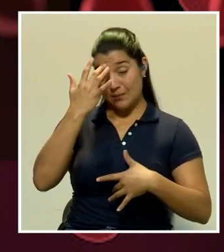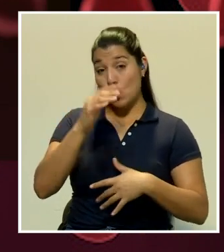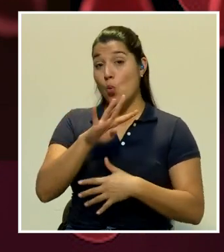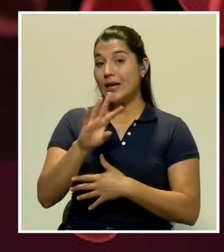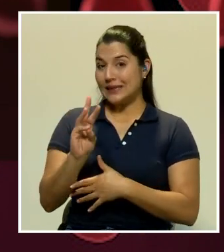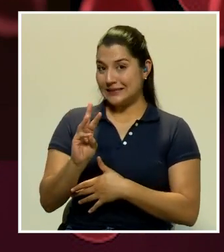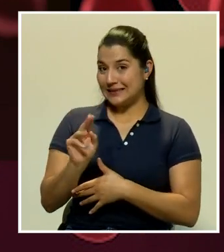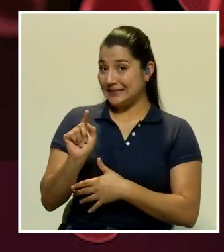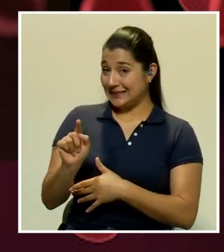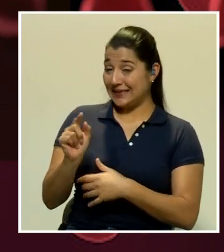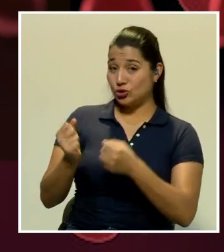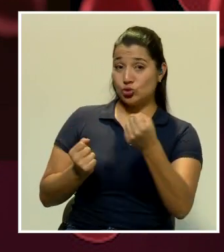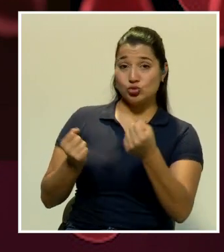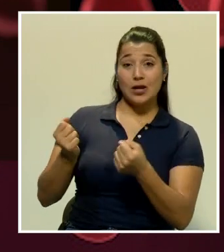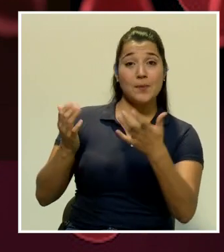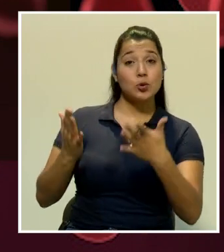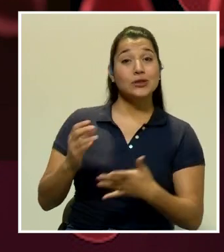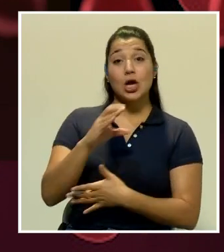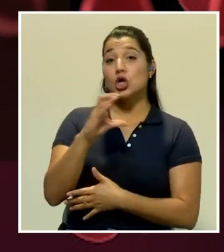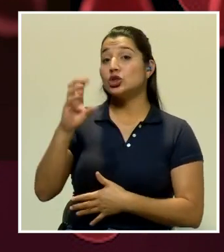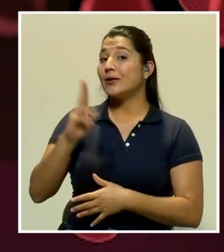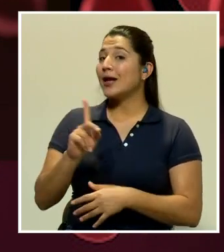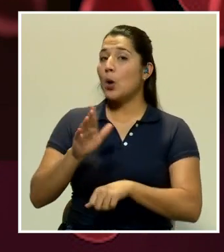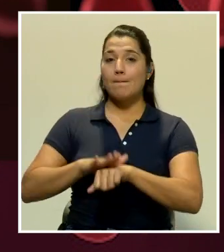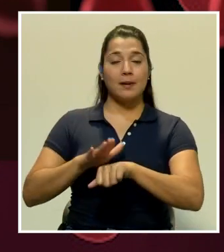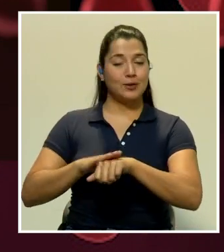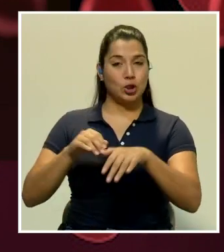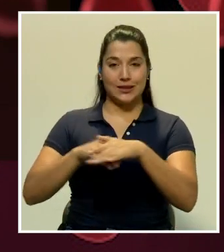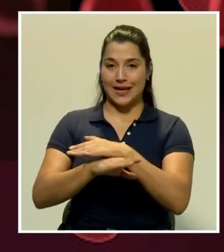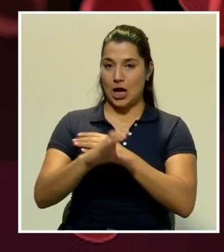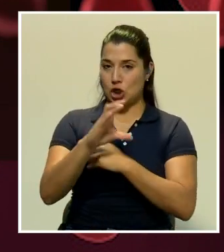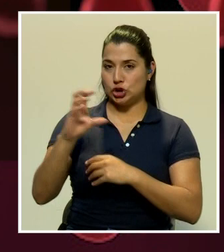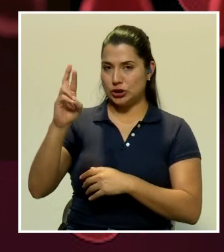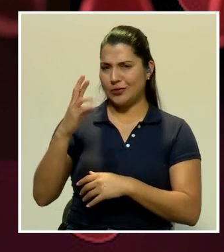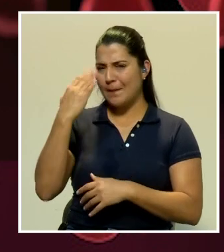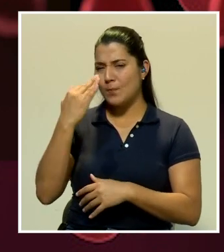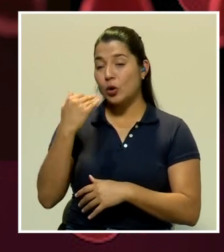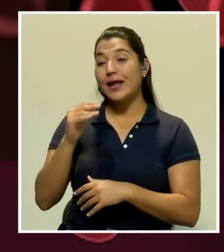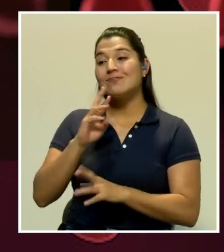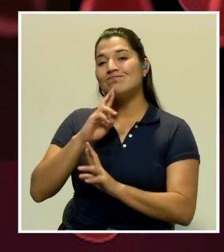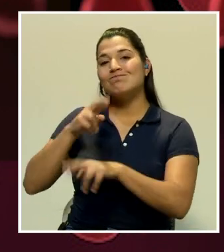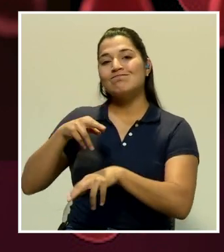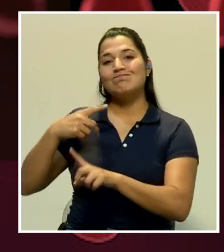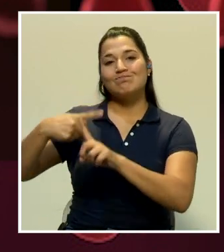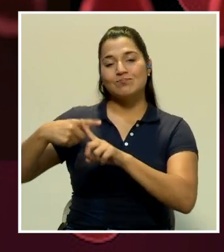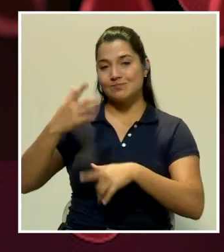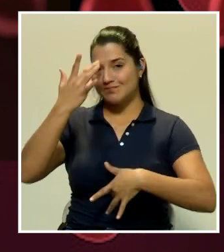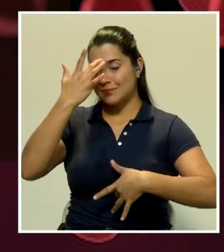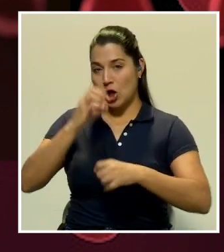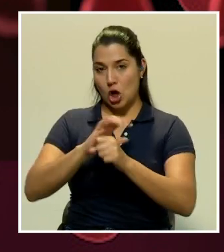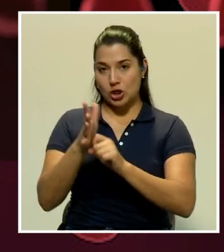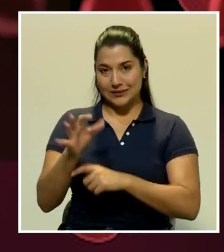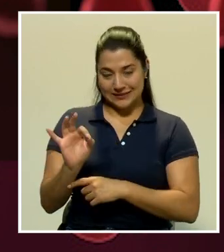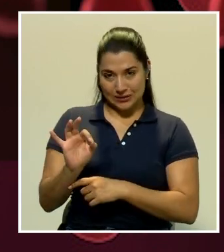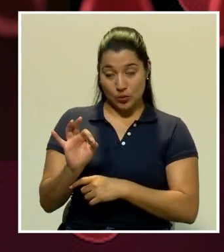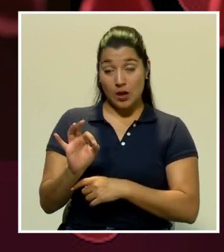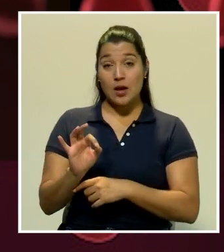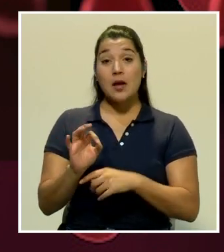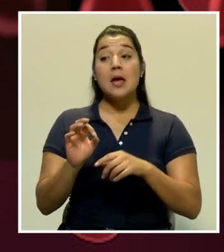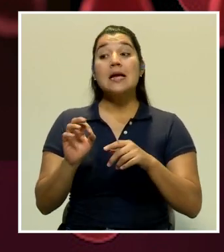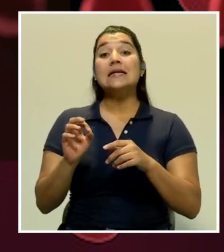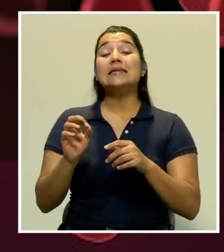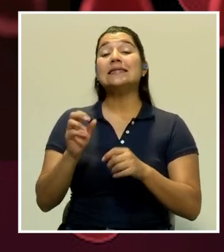Esos transportistas fueron rechazados en su ingreso al país por ser positivos en su prueba COVID-19. Descartados tenemos